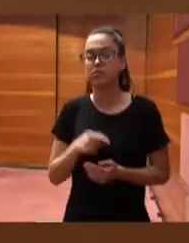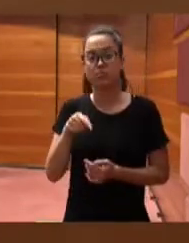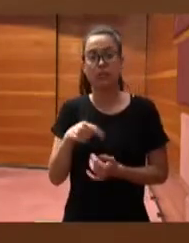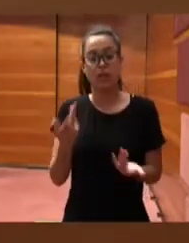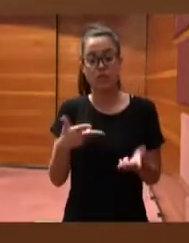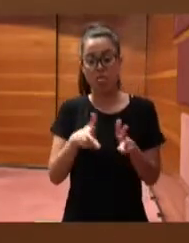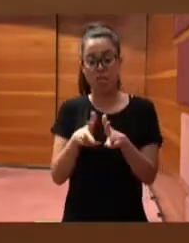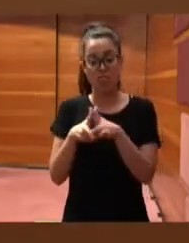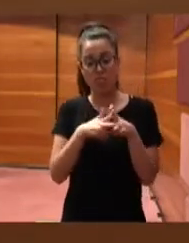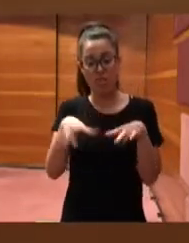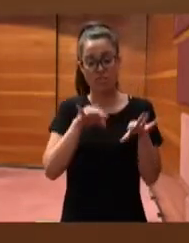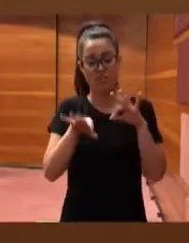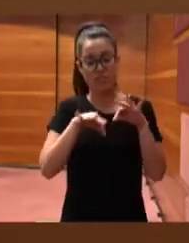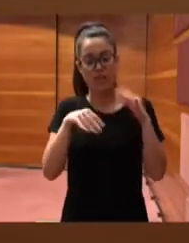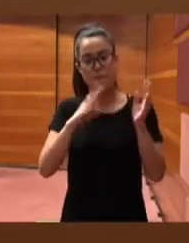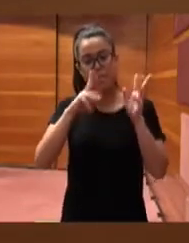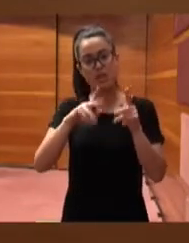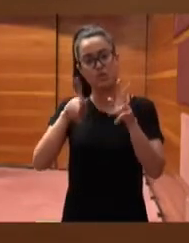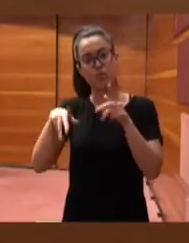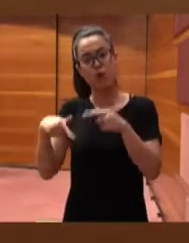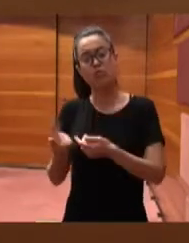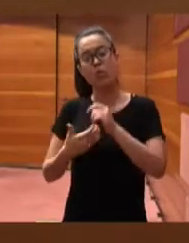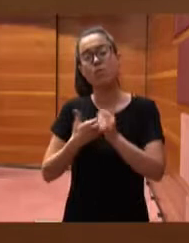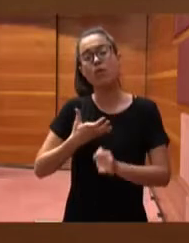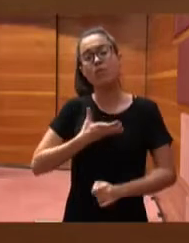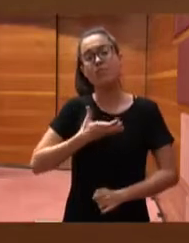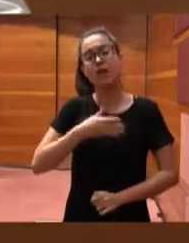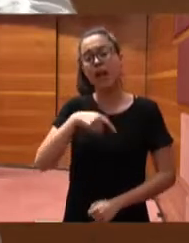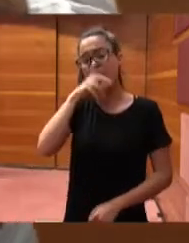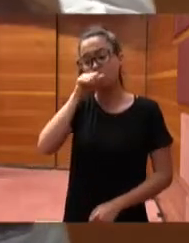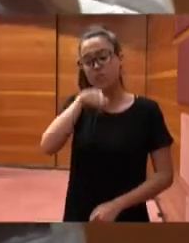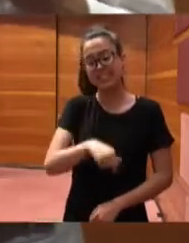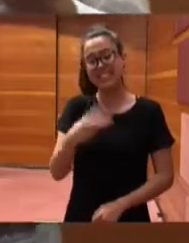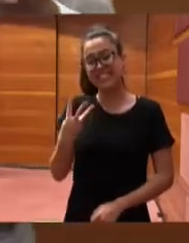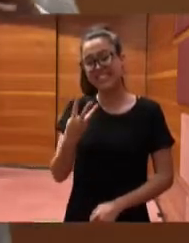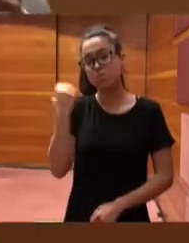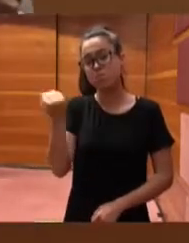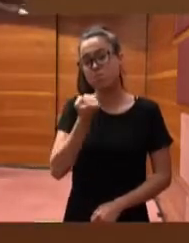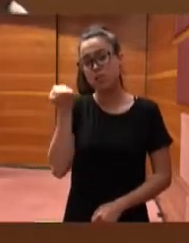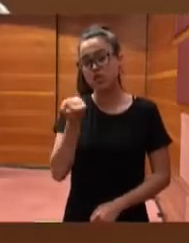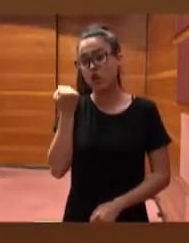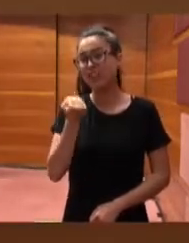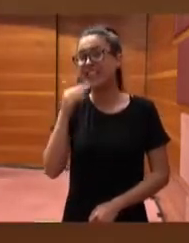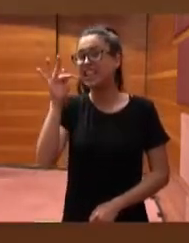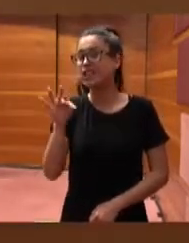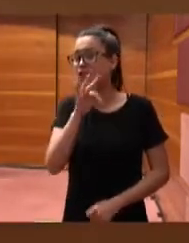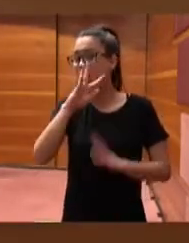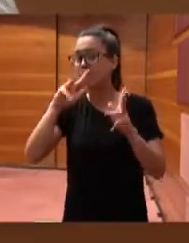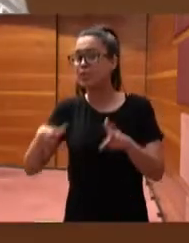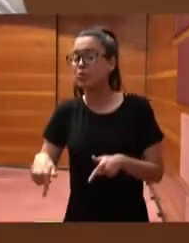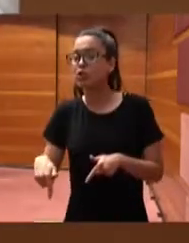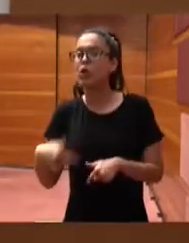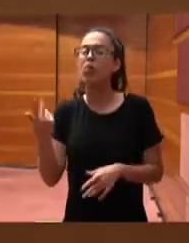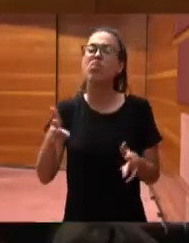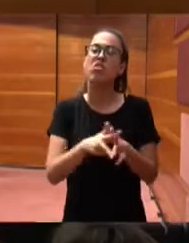ciudadanía decide sobre una cantidad del presupuesto municipal. Creo que este primer año han sido 3 millones de la totalidad del presupuesto. Pues la ciudadanía ha